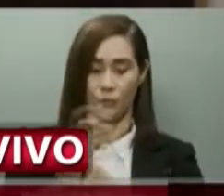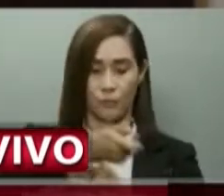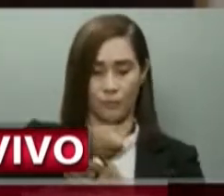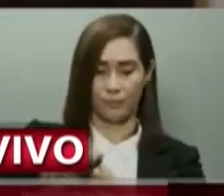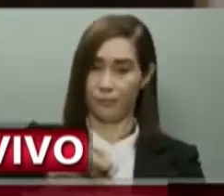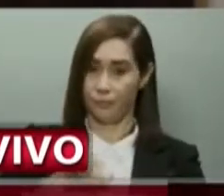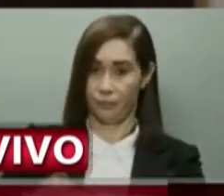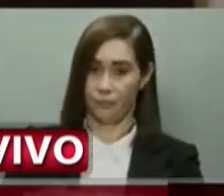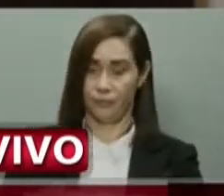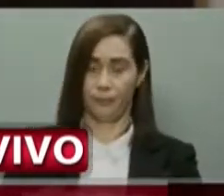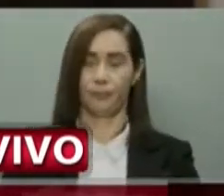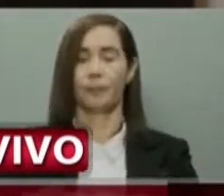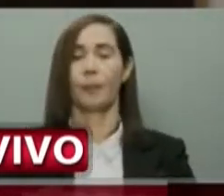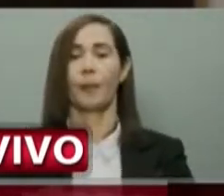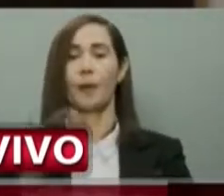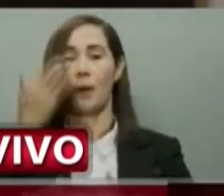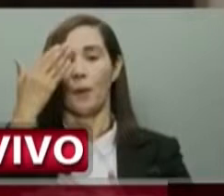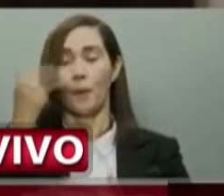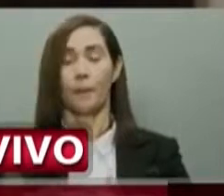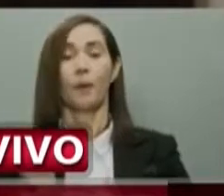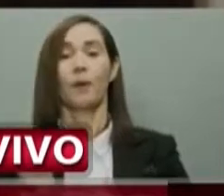impulsados por una fuerte